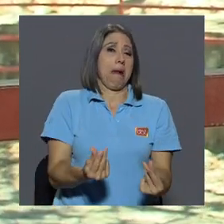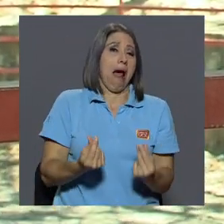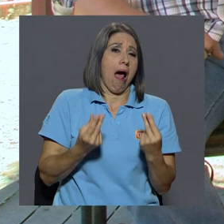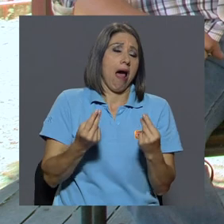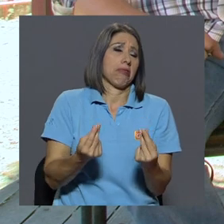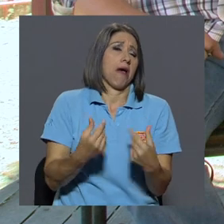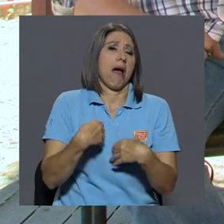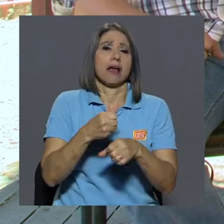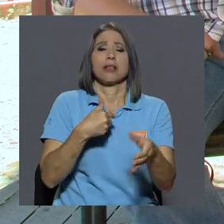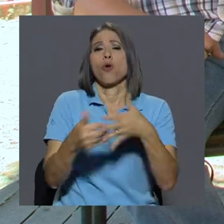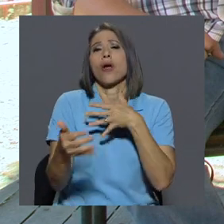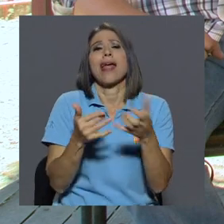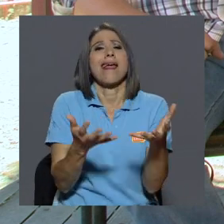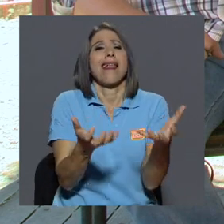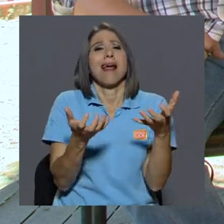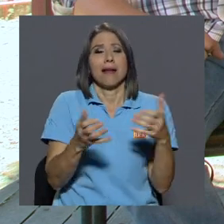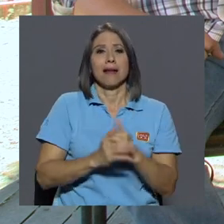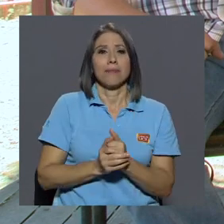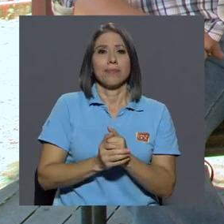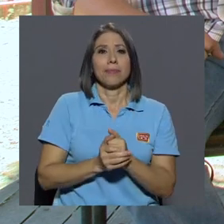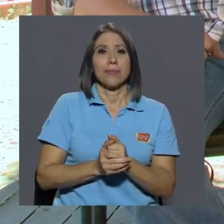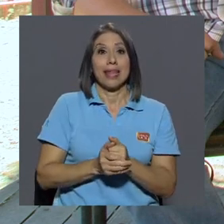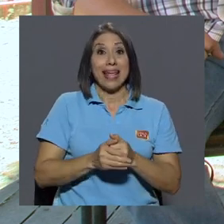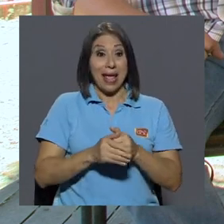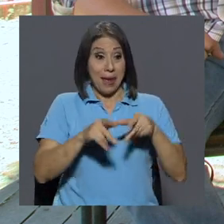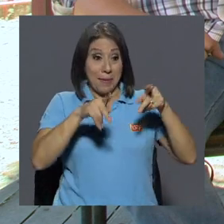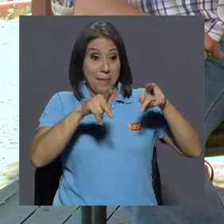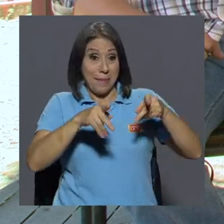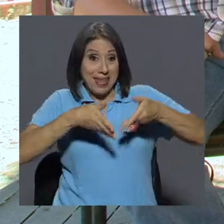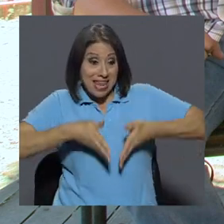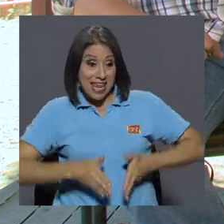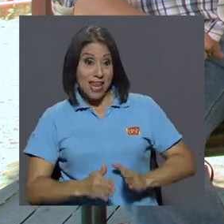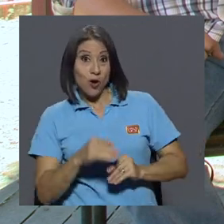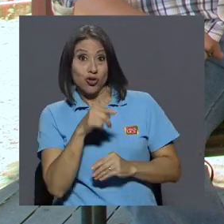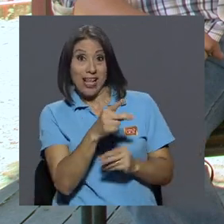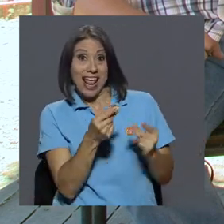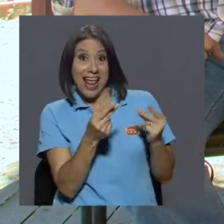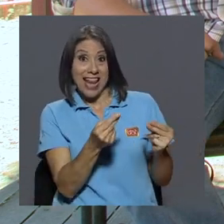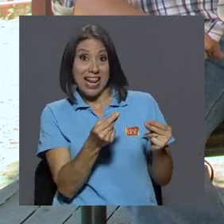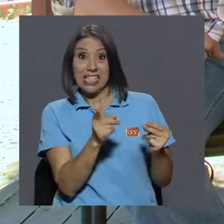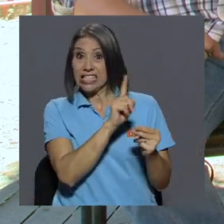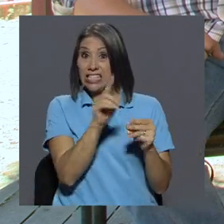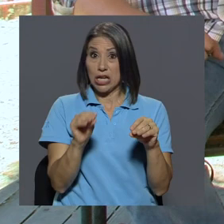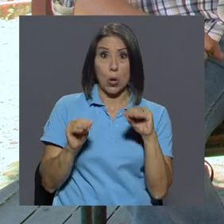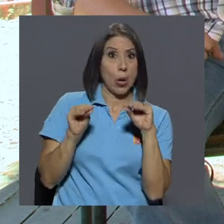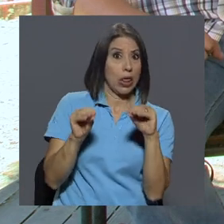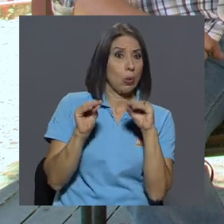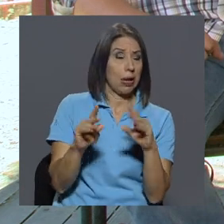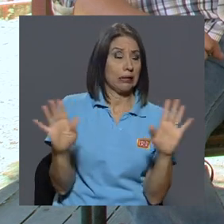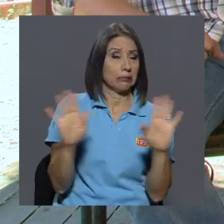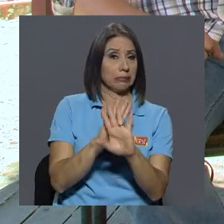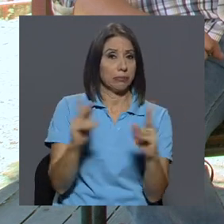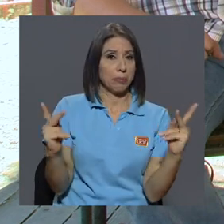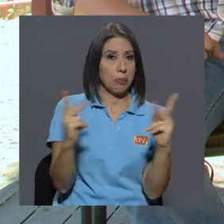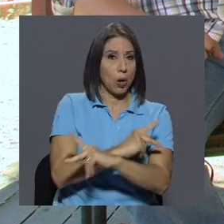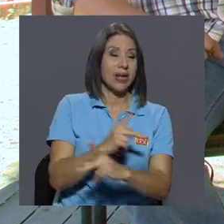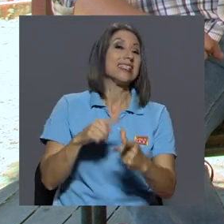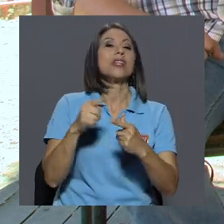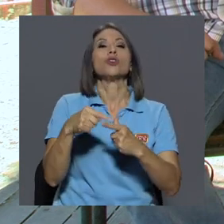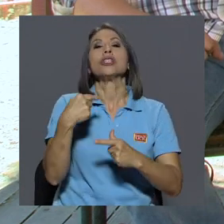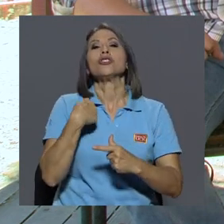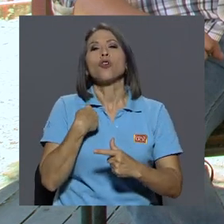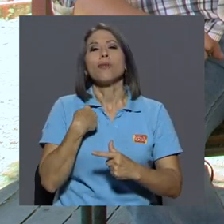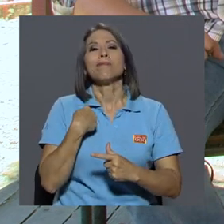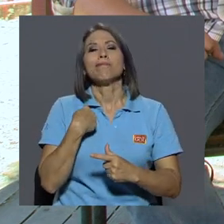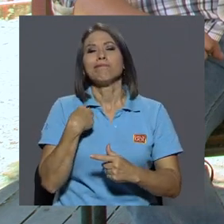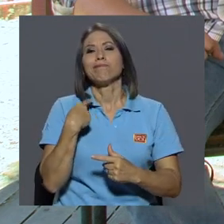gana. Y los hijos del que tiene la plata, si no los educan, son peores. Entonces yo topaba con